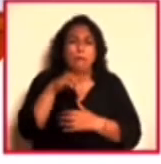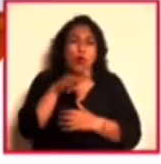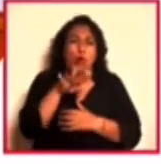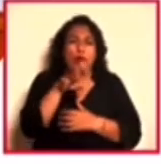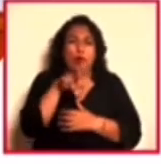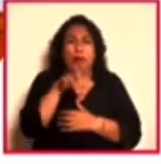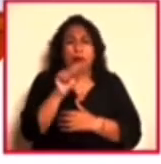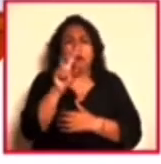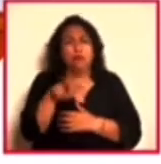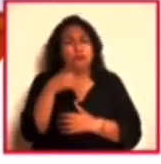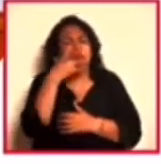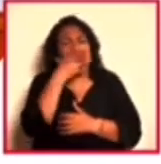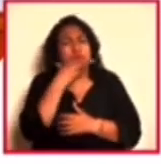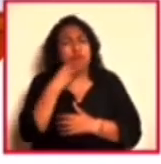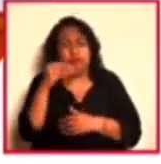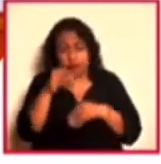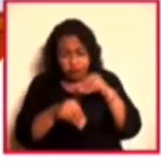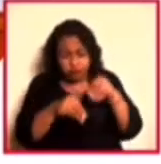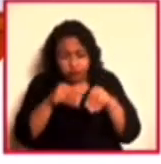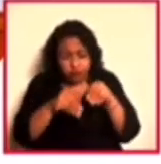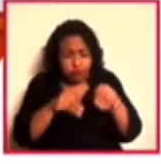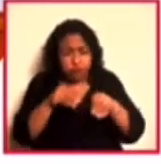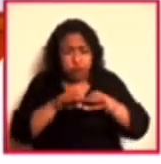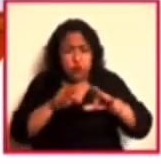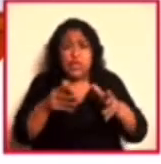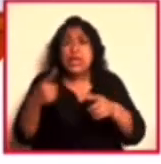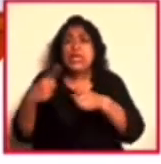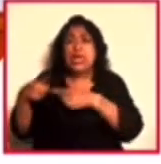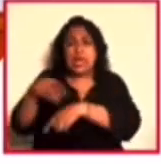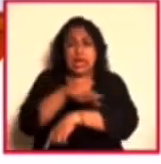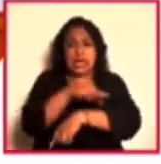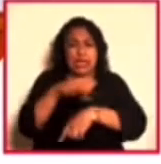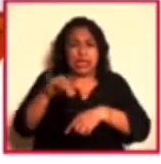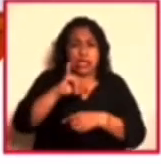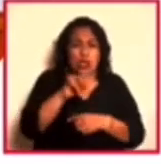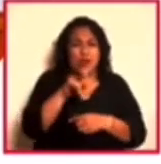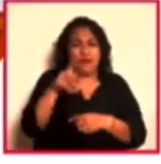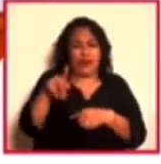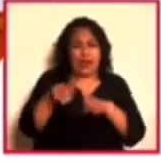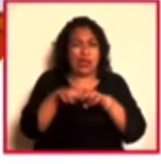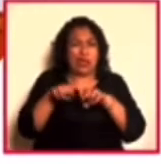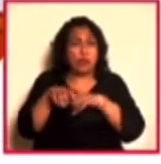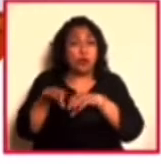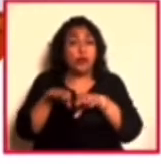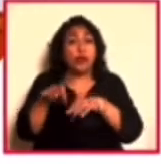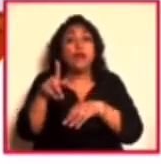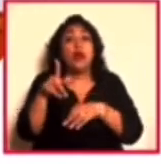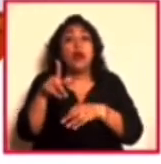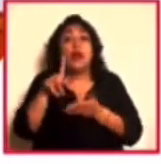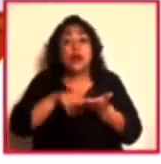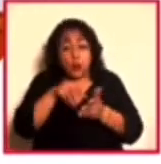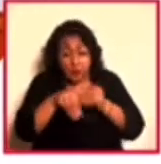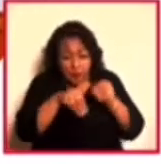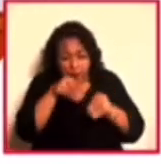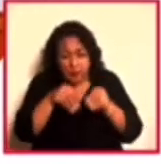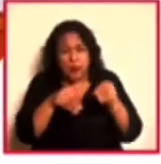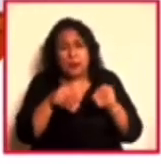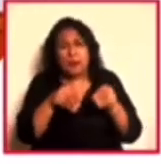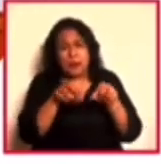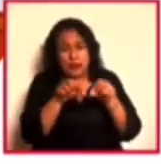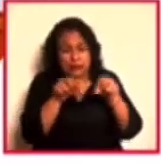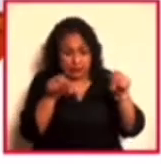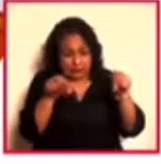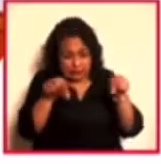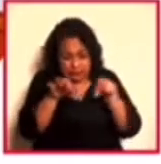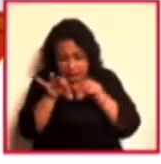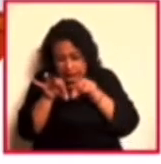y extraordinaria maqueta realizada por el arquitecto Javier Senosian y su equipo de trabajo, en donde se reconstruye de centímetro a metro lo que es